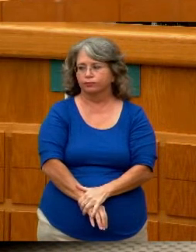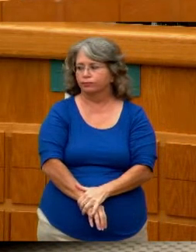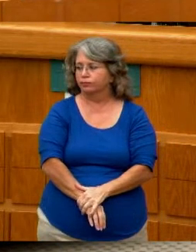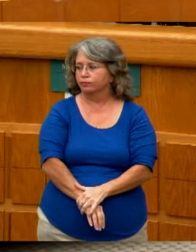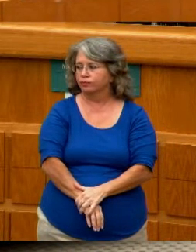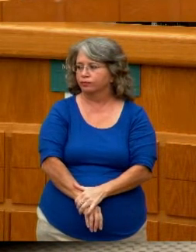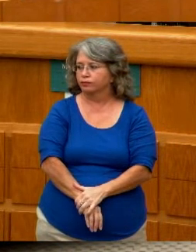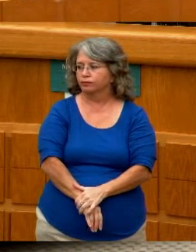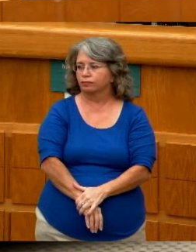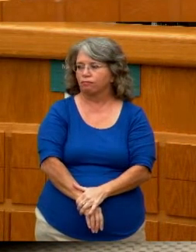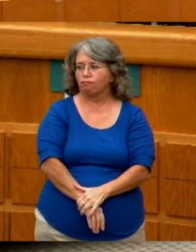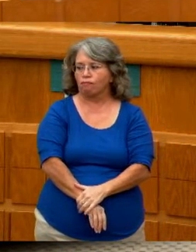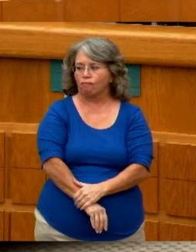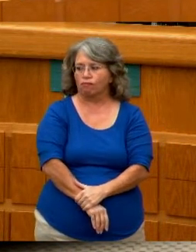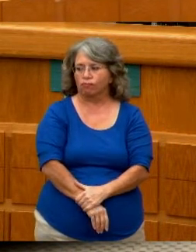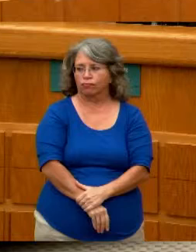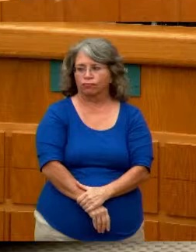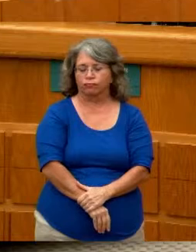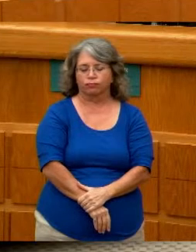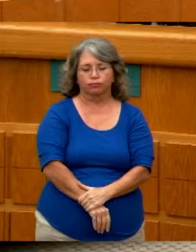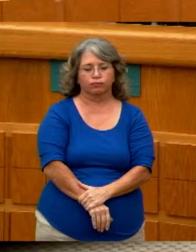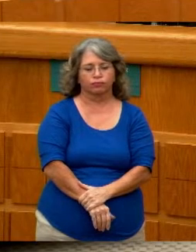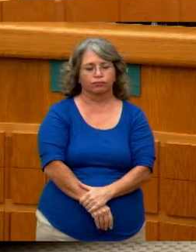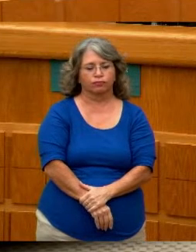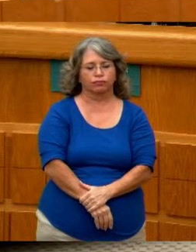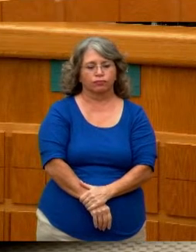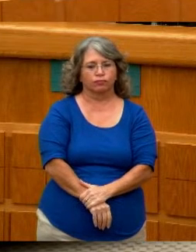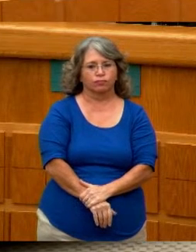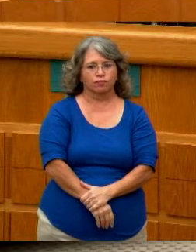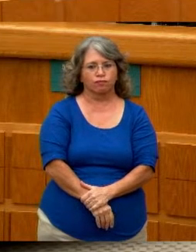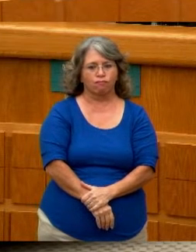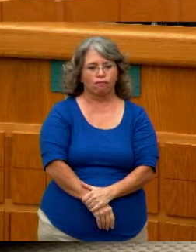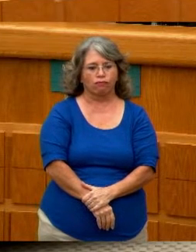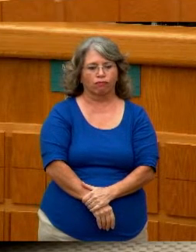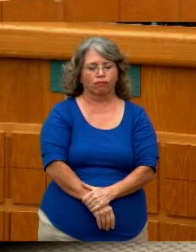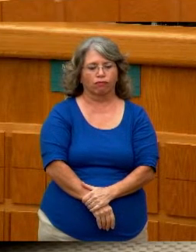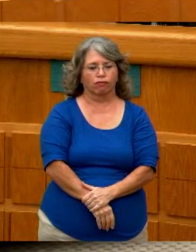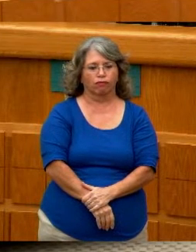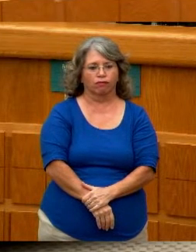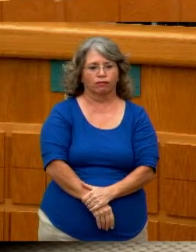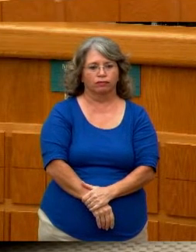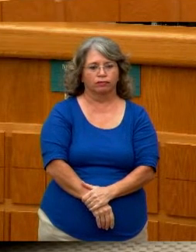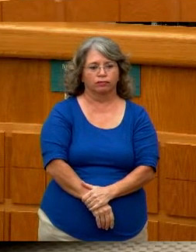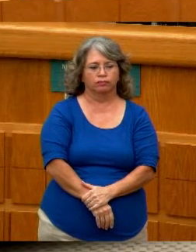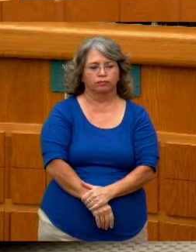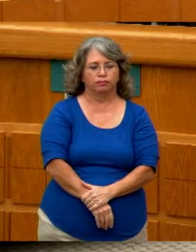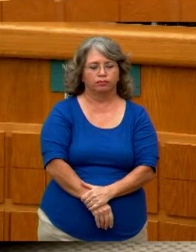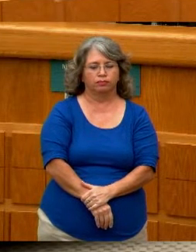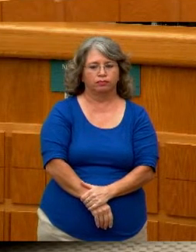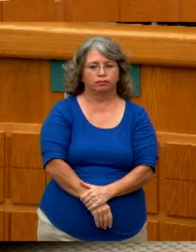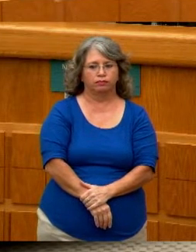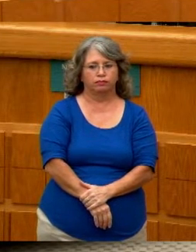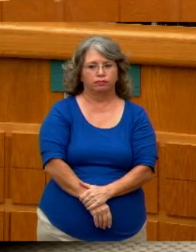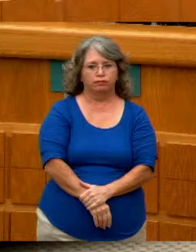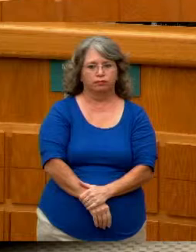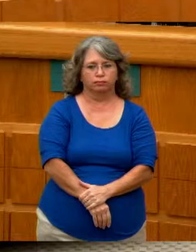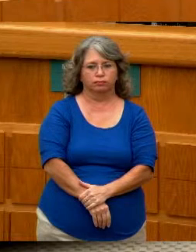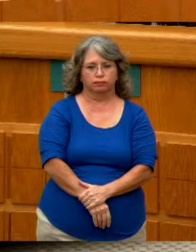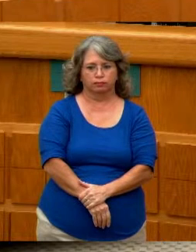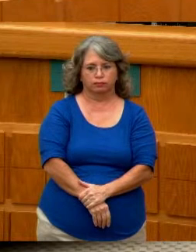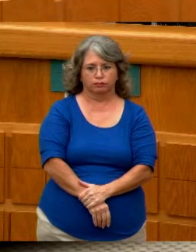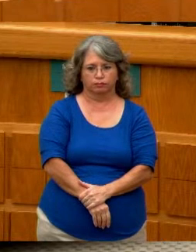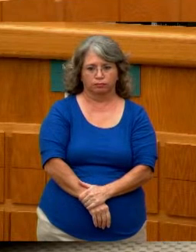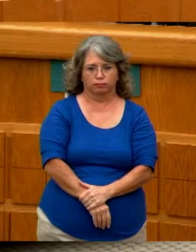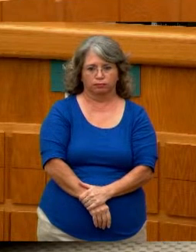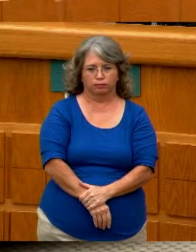segunda, la cual también ha sido adoptada por la juez, Nanette Hassett, extendió una orden para los desalojos.